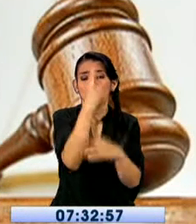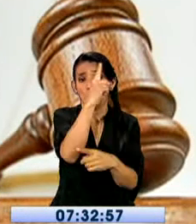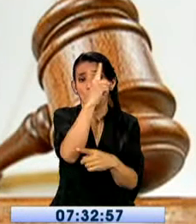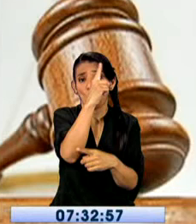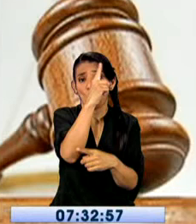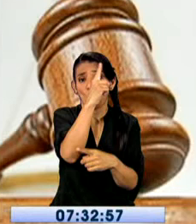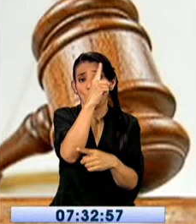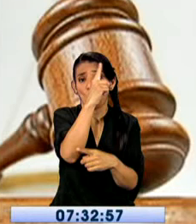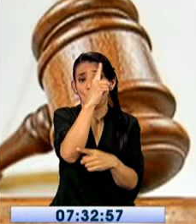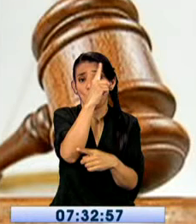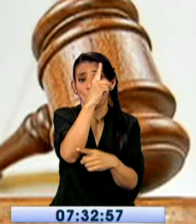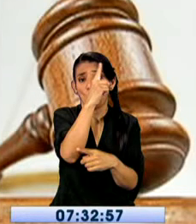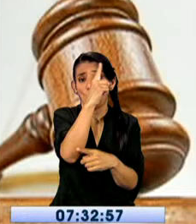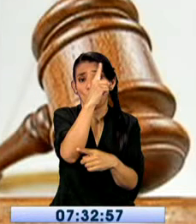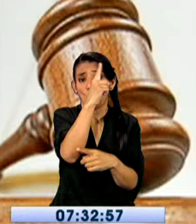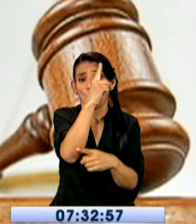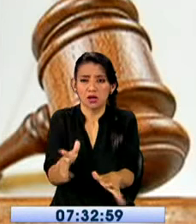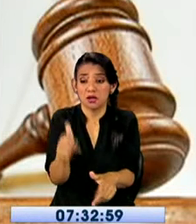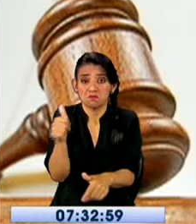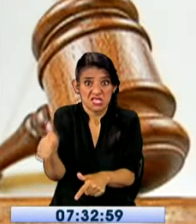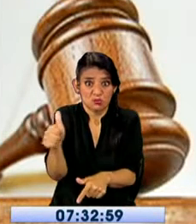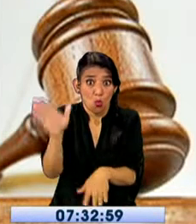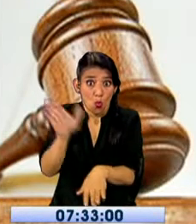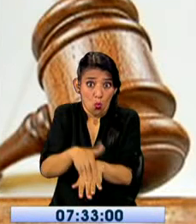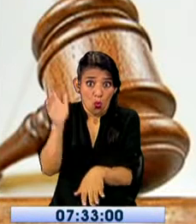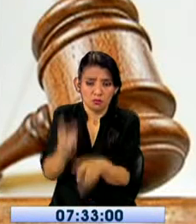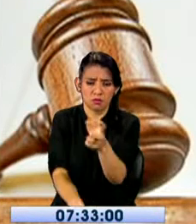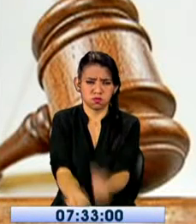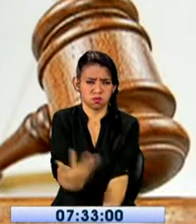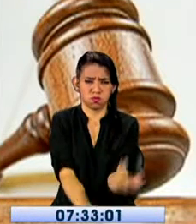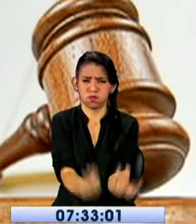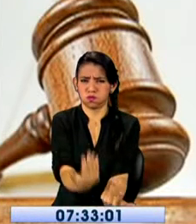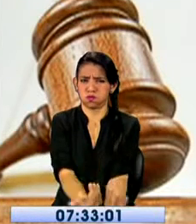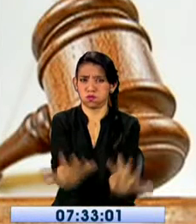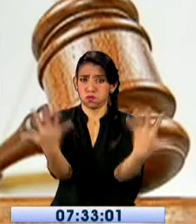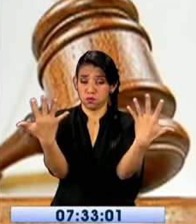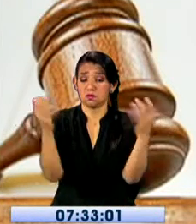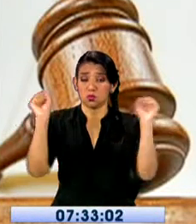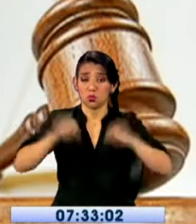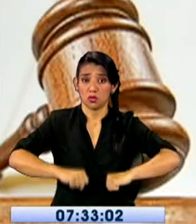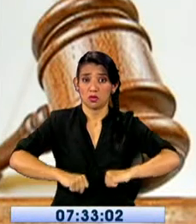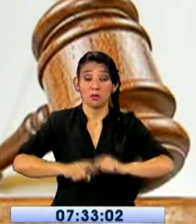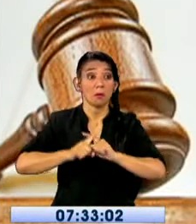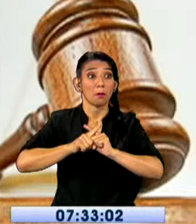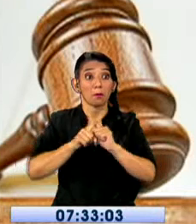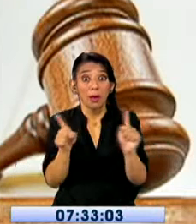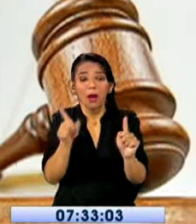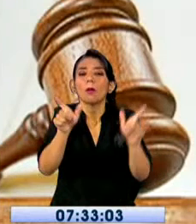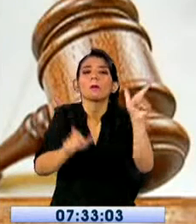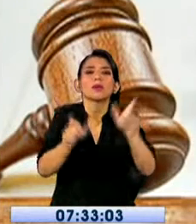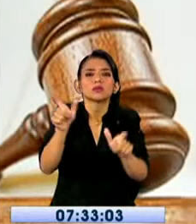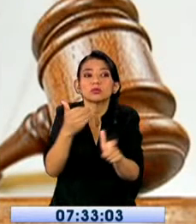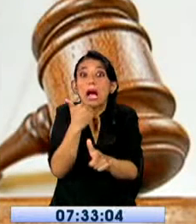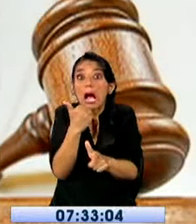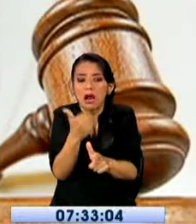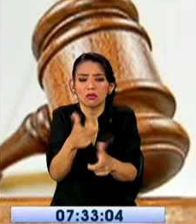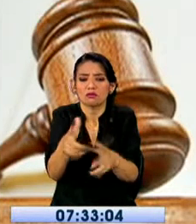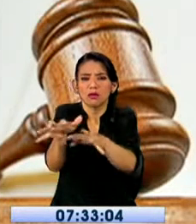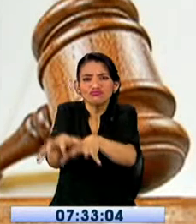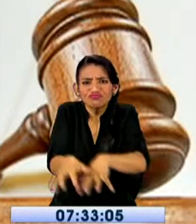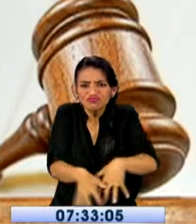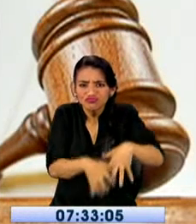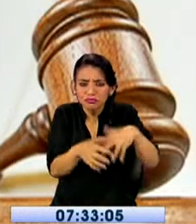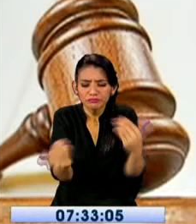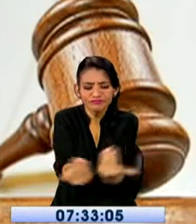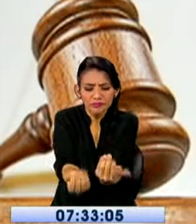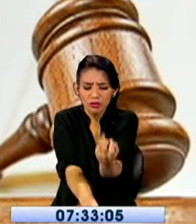1 a 3 años a quienes provoquen directa o indirectamente un incendio forestal. Mientras que para quienes realicen quemas agrícolas que se